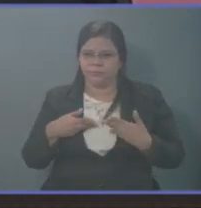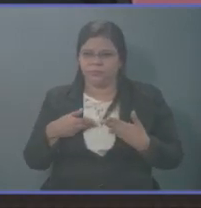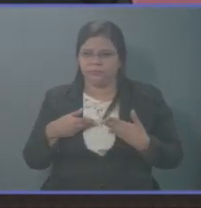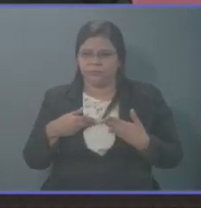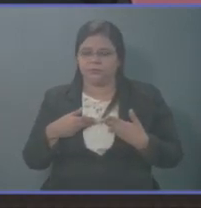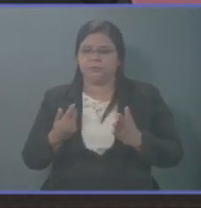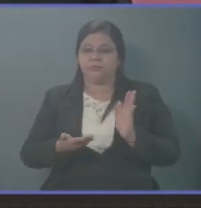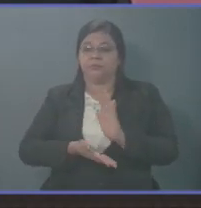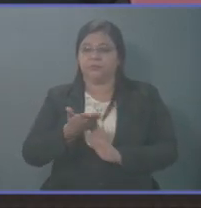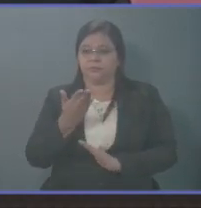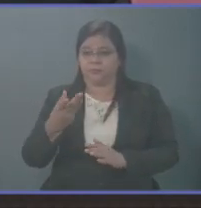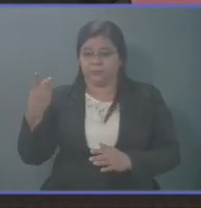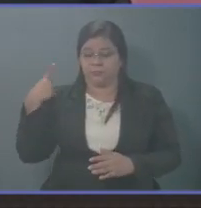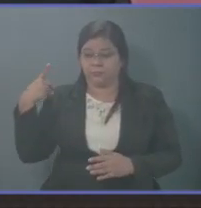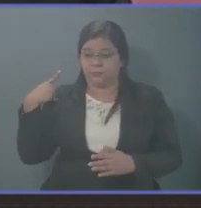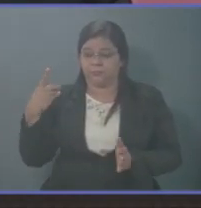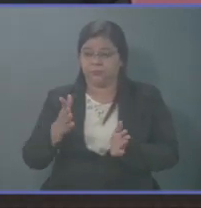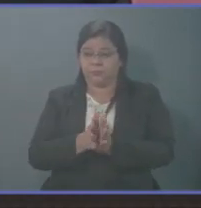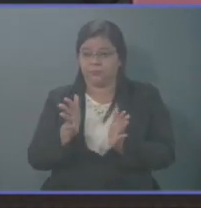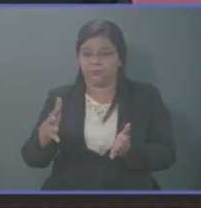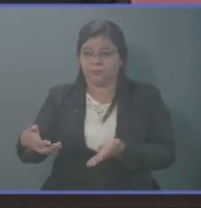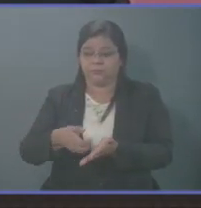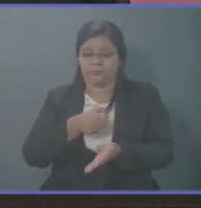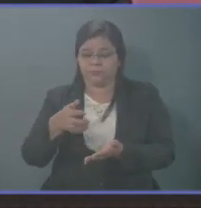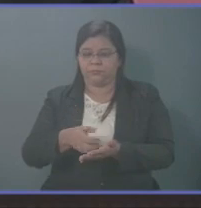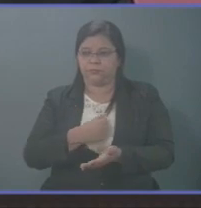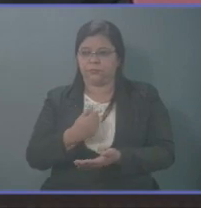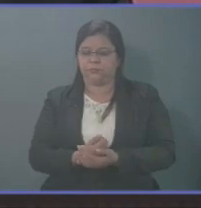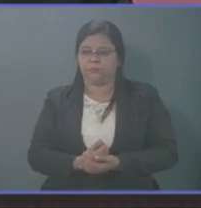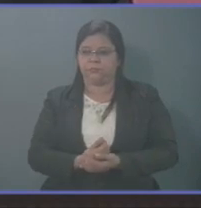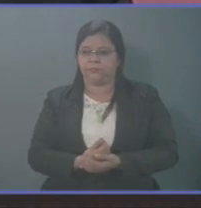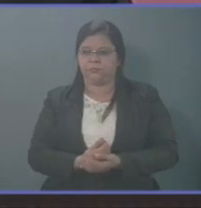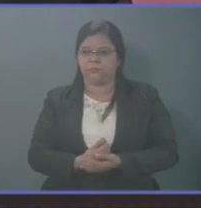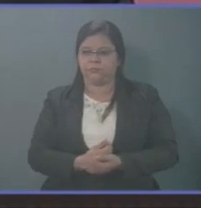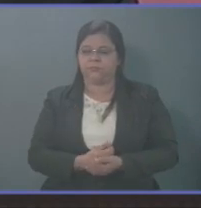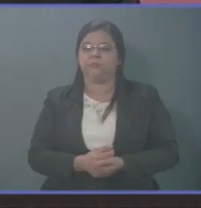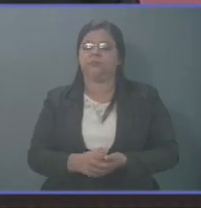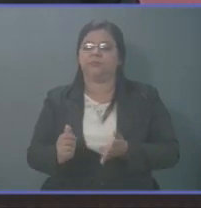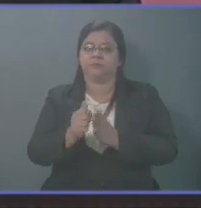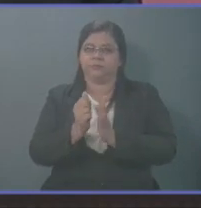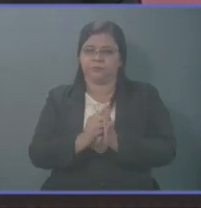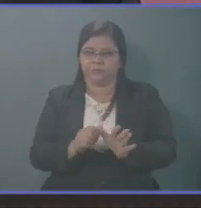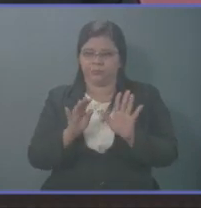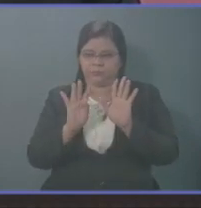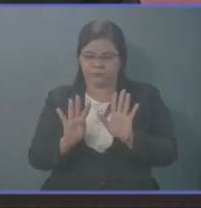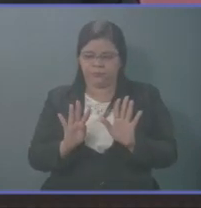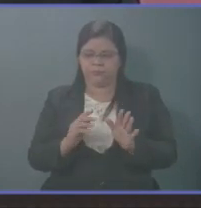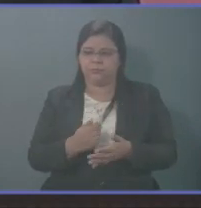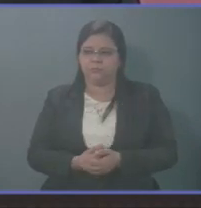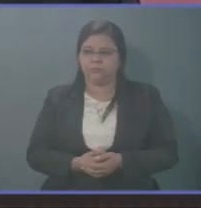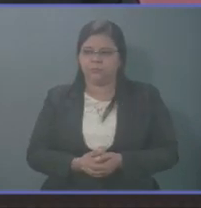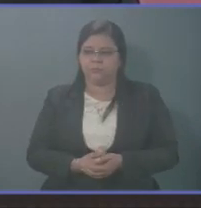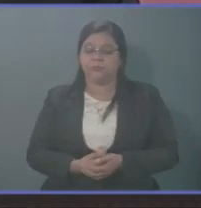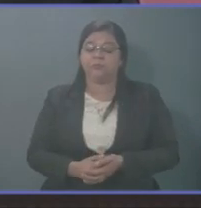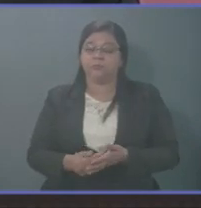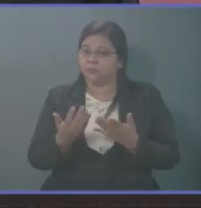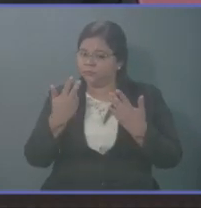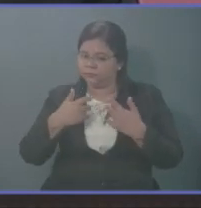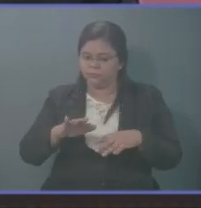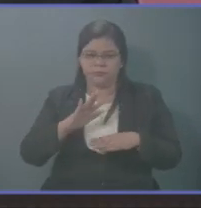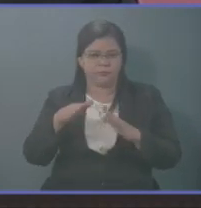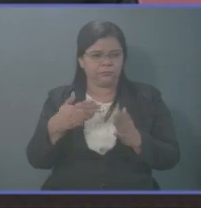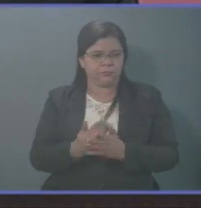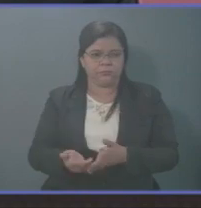que tiene la Dirección General de Impuestos Internos y de Aduanas. Artículo 9. Por la naturaleza y